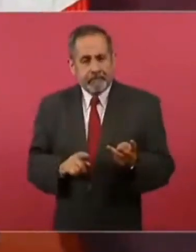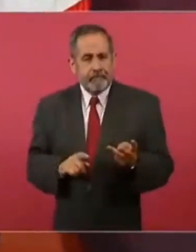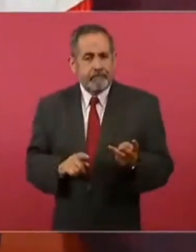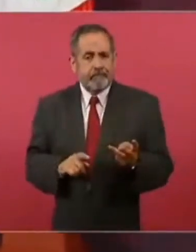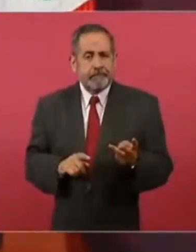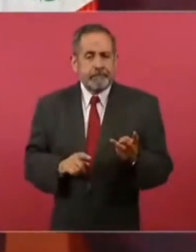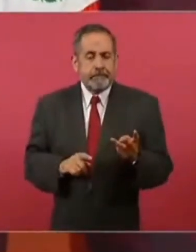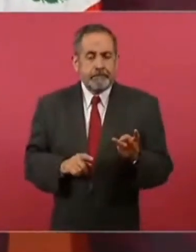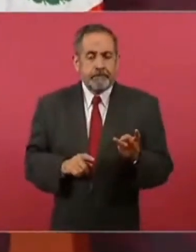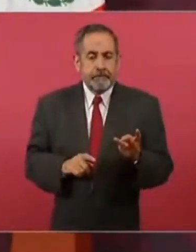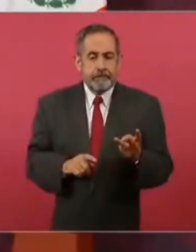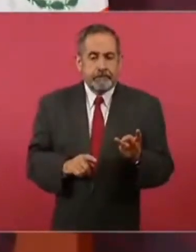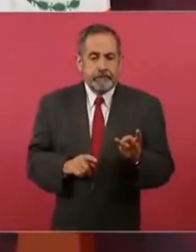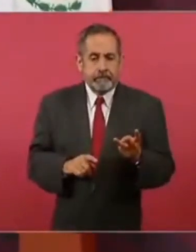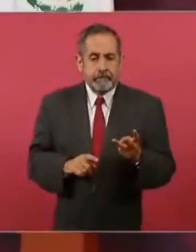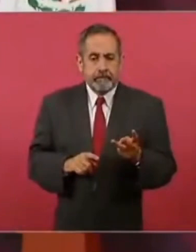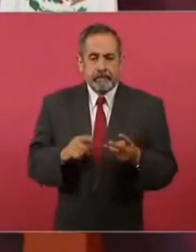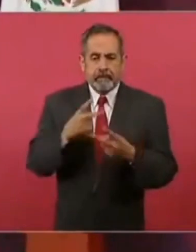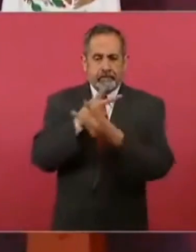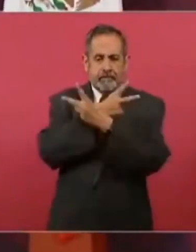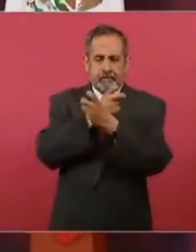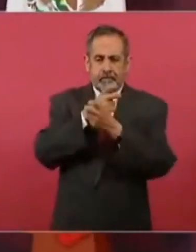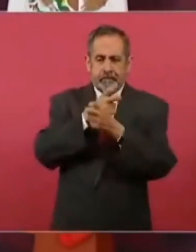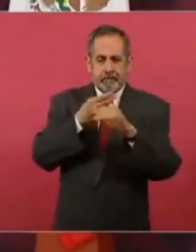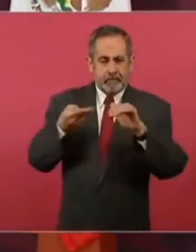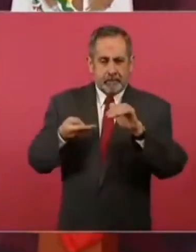de el tomógrafo.